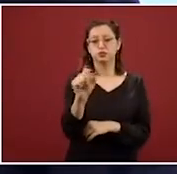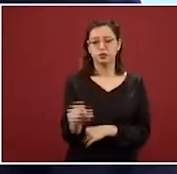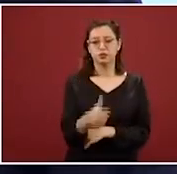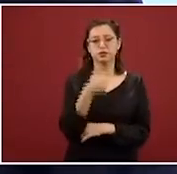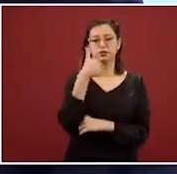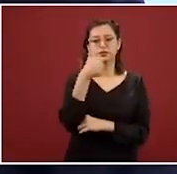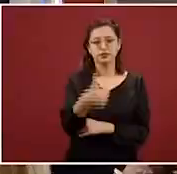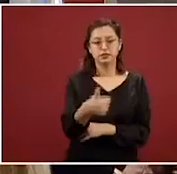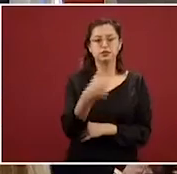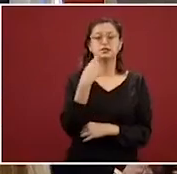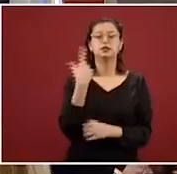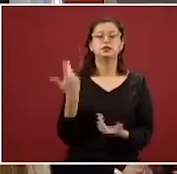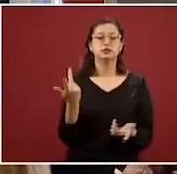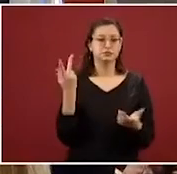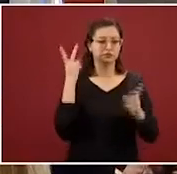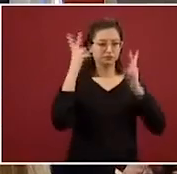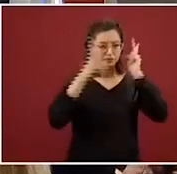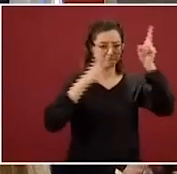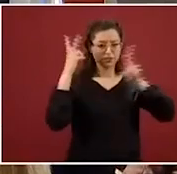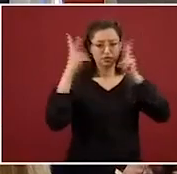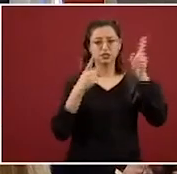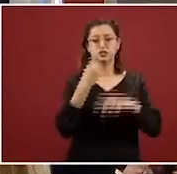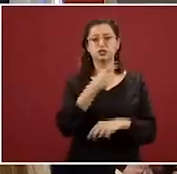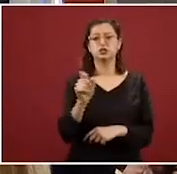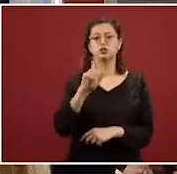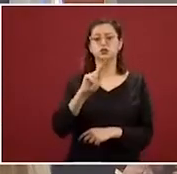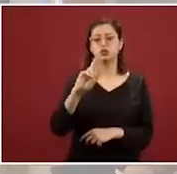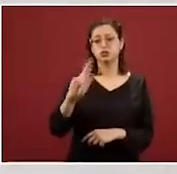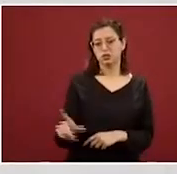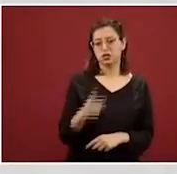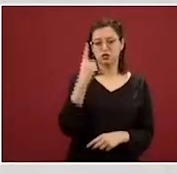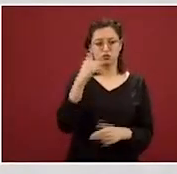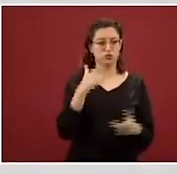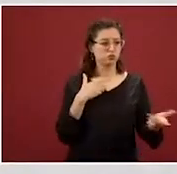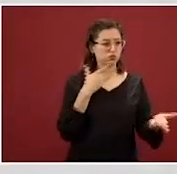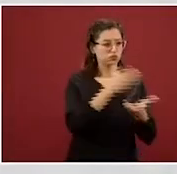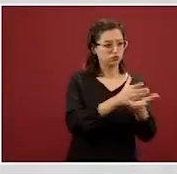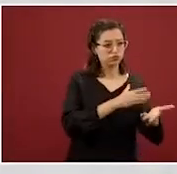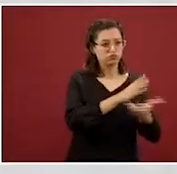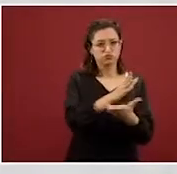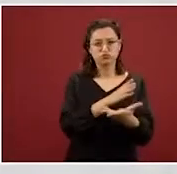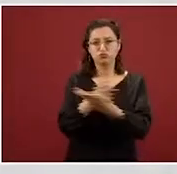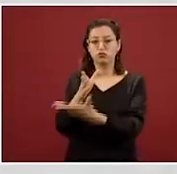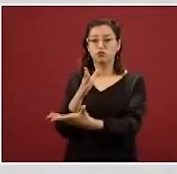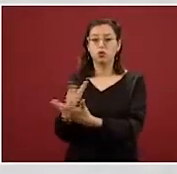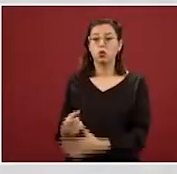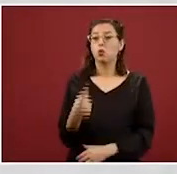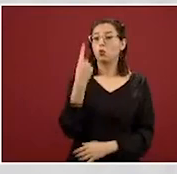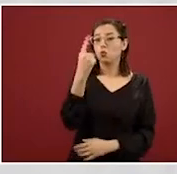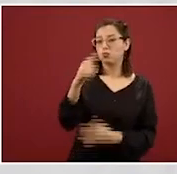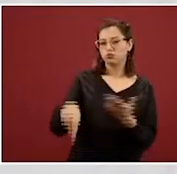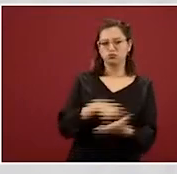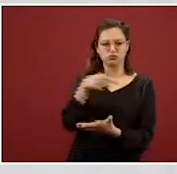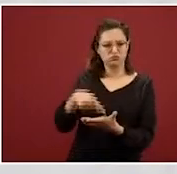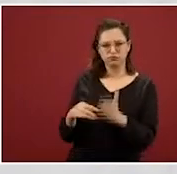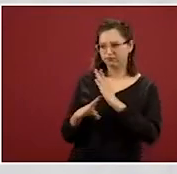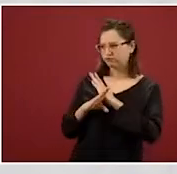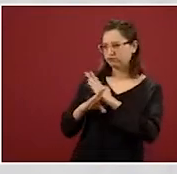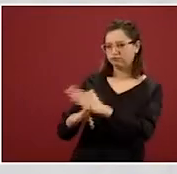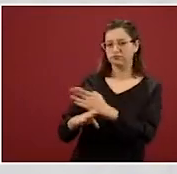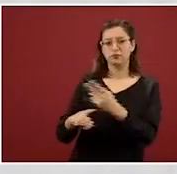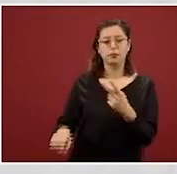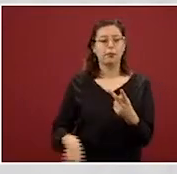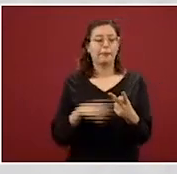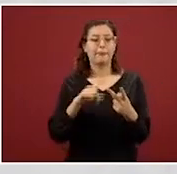de 181 visitas o verificaciones. Hubo una gasolinera que no se dejó verificar y hubo cuatro que